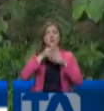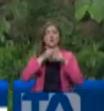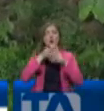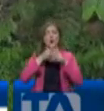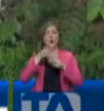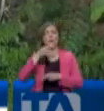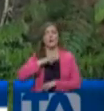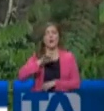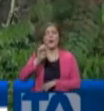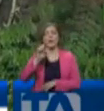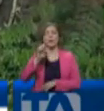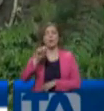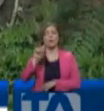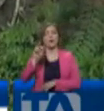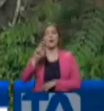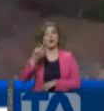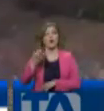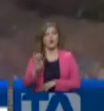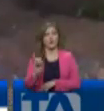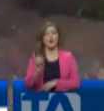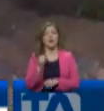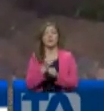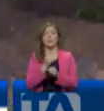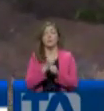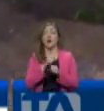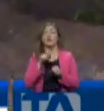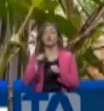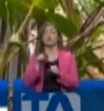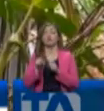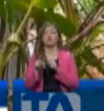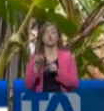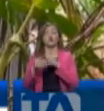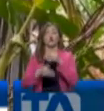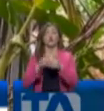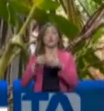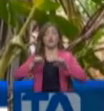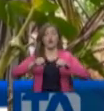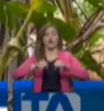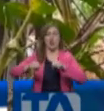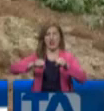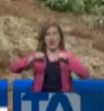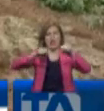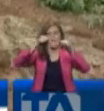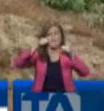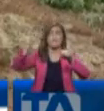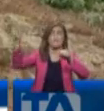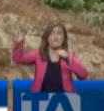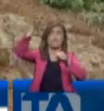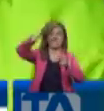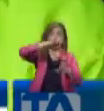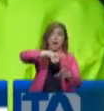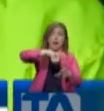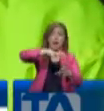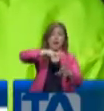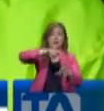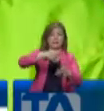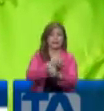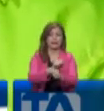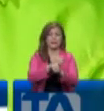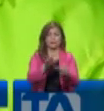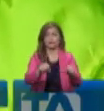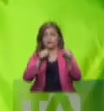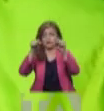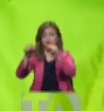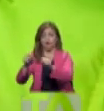un deslizamiento de tierra mientras realizaba un procedimiento de un accidente de moto propiciado por otro deslave. El